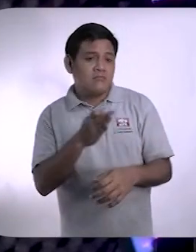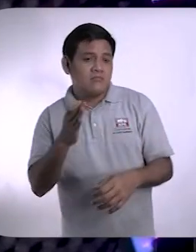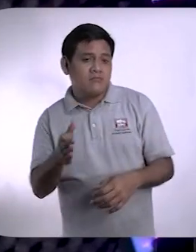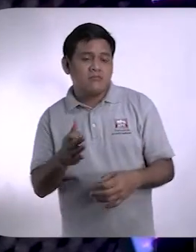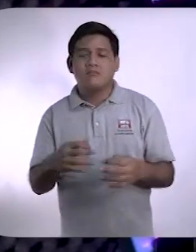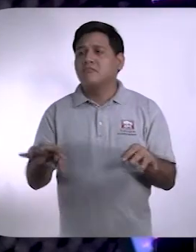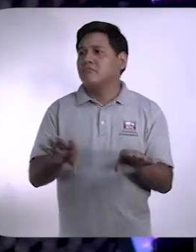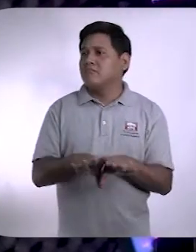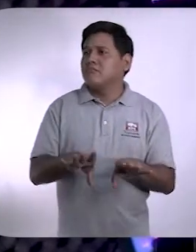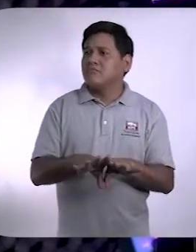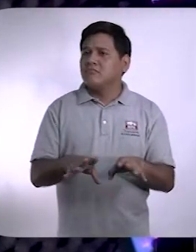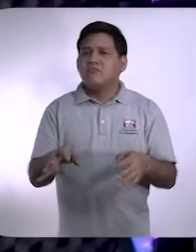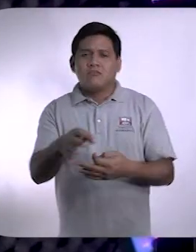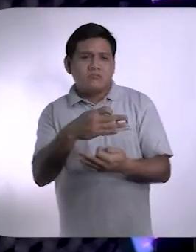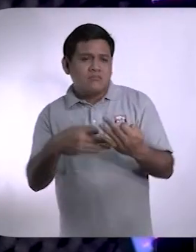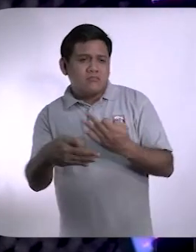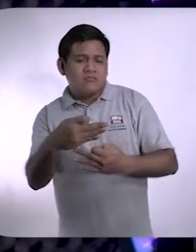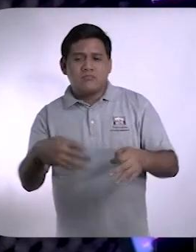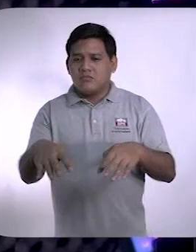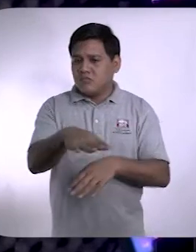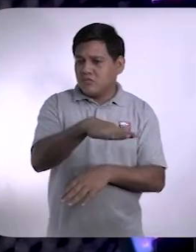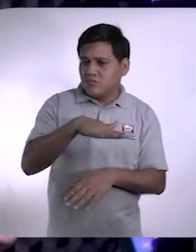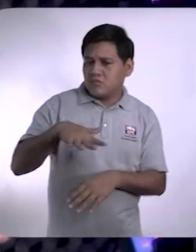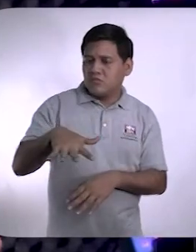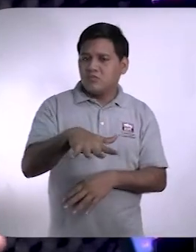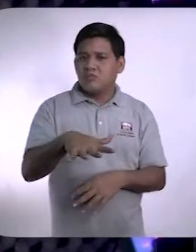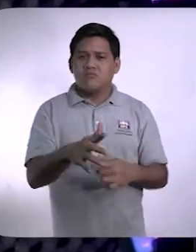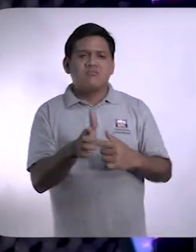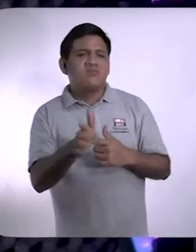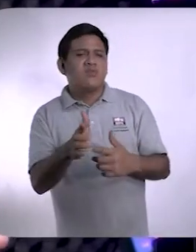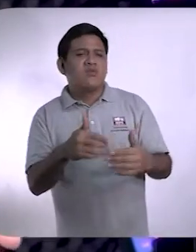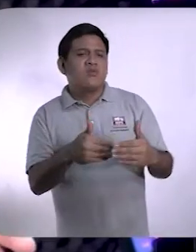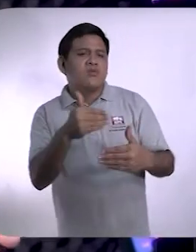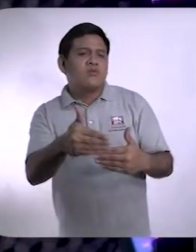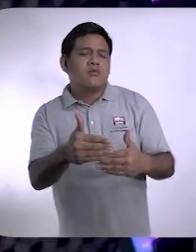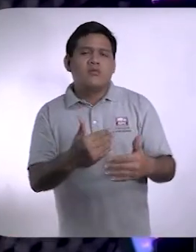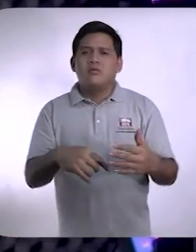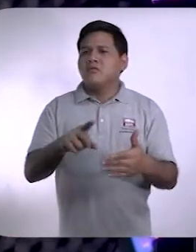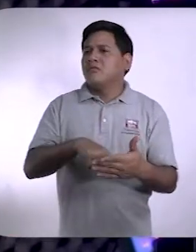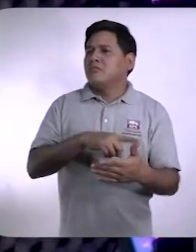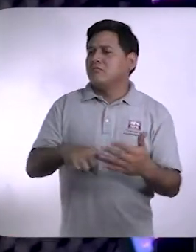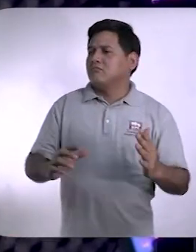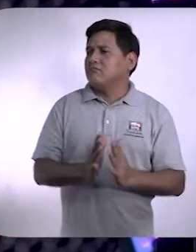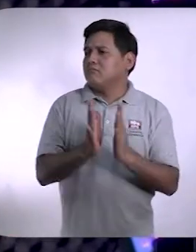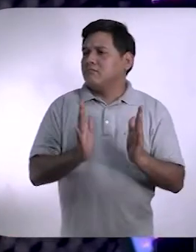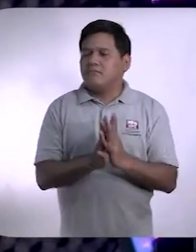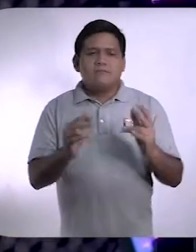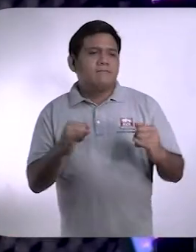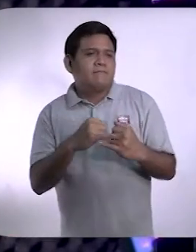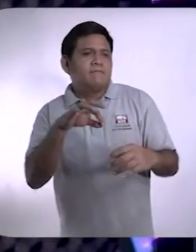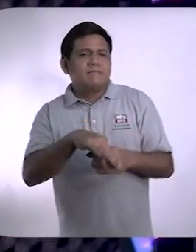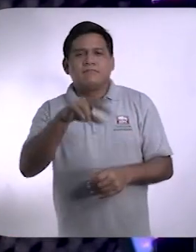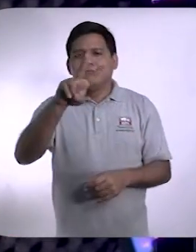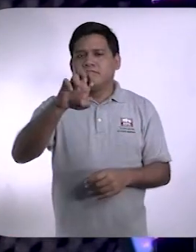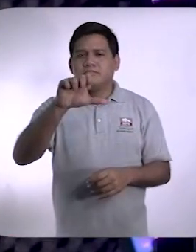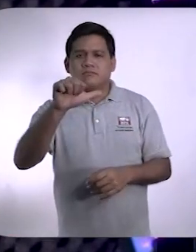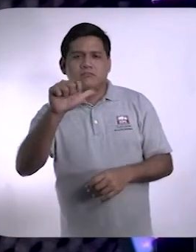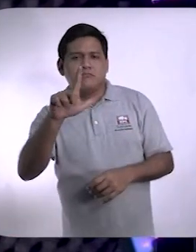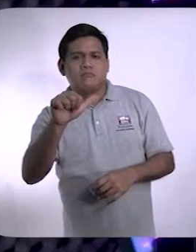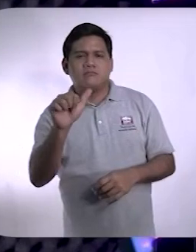En general, ¿qué sigue, o el instituto, cuál es la participación del instituto en la veda electoral?